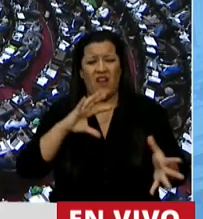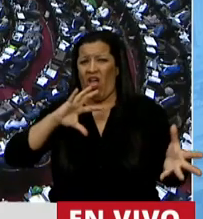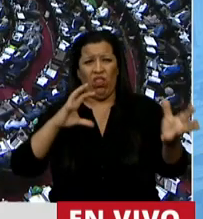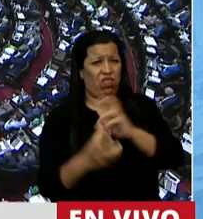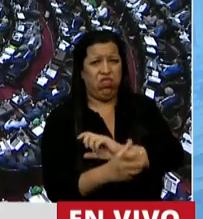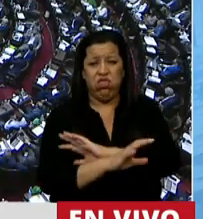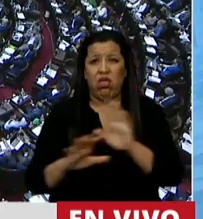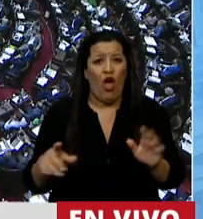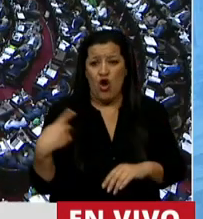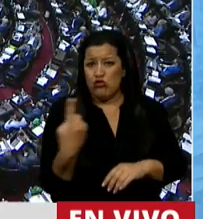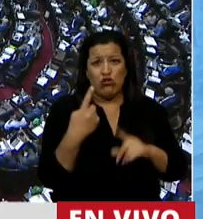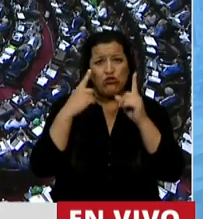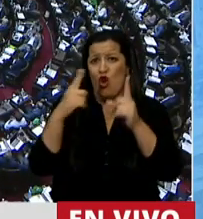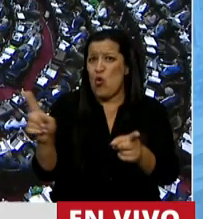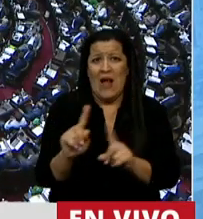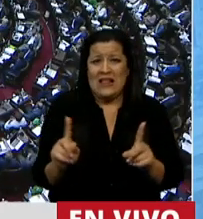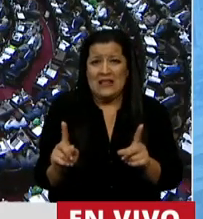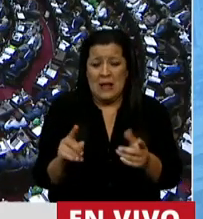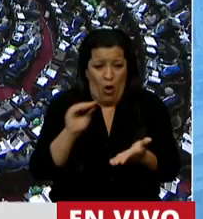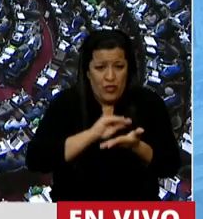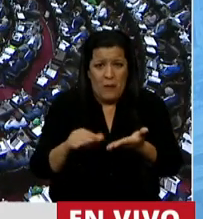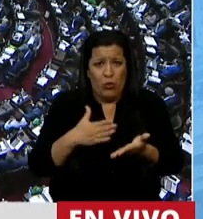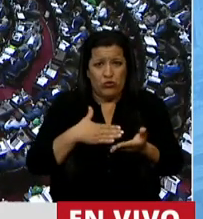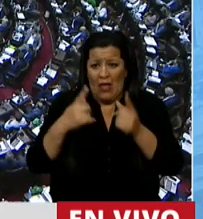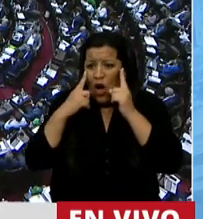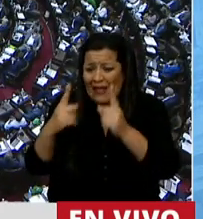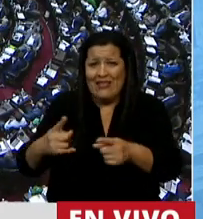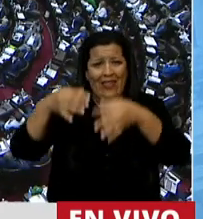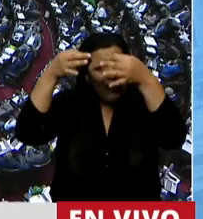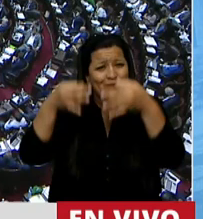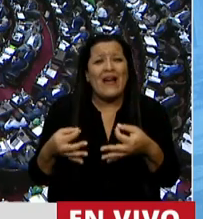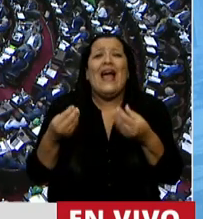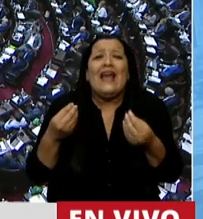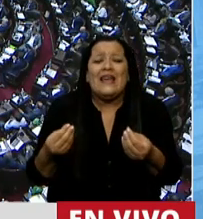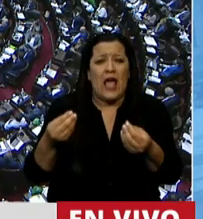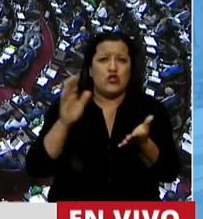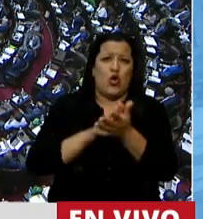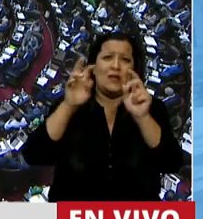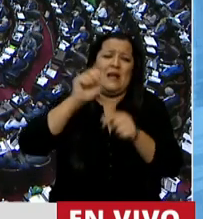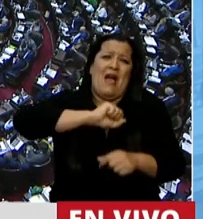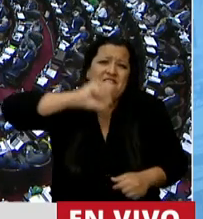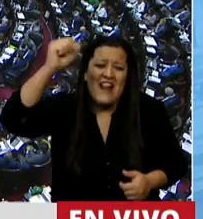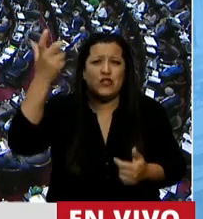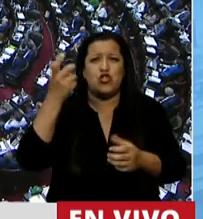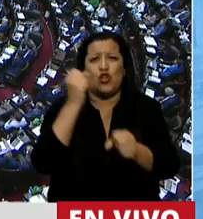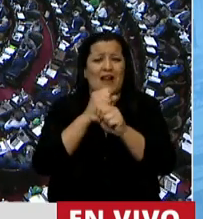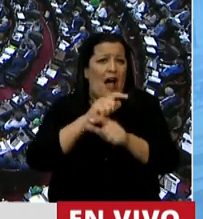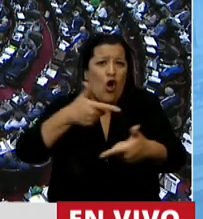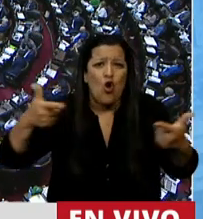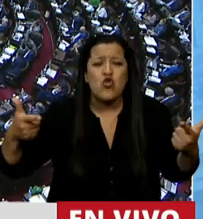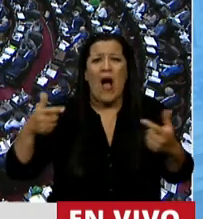no atendemos como legisladores lo que debemos atender, que es la inflación, el desempleo,